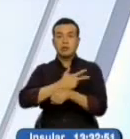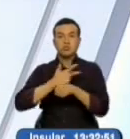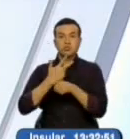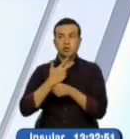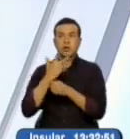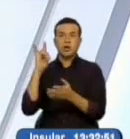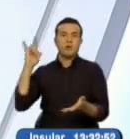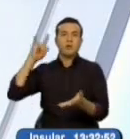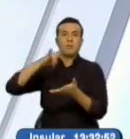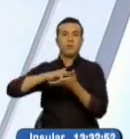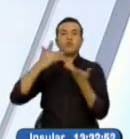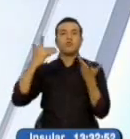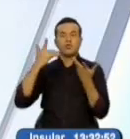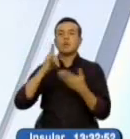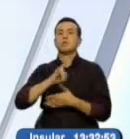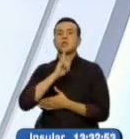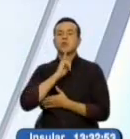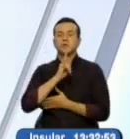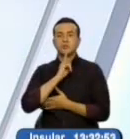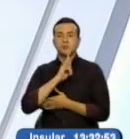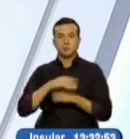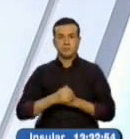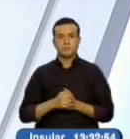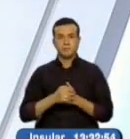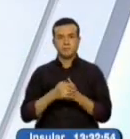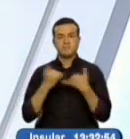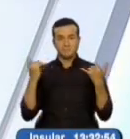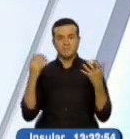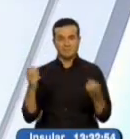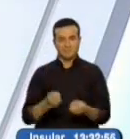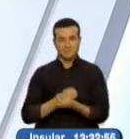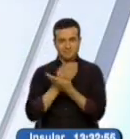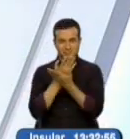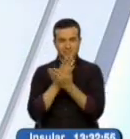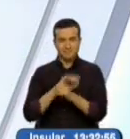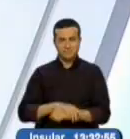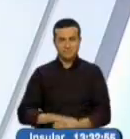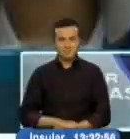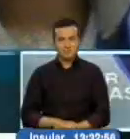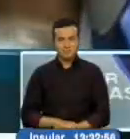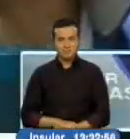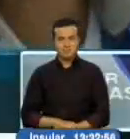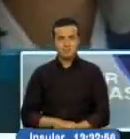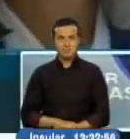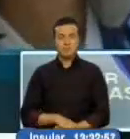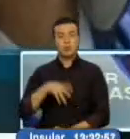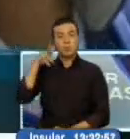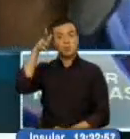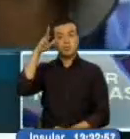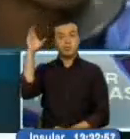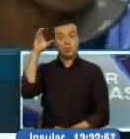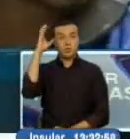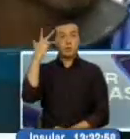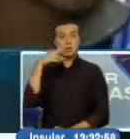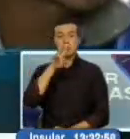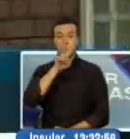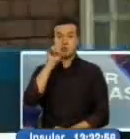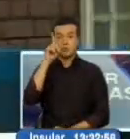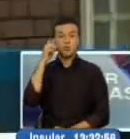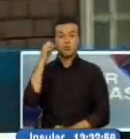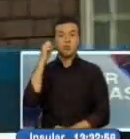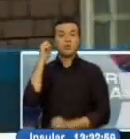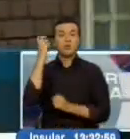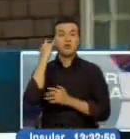un aeropuerto en Orlando, Estados Unidos. Más en el siguiente resumen. Los educadores en Colombia llevan 21 días de